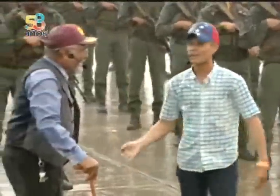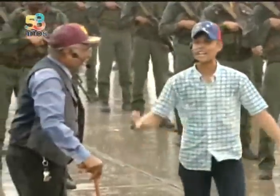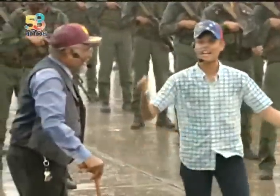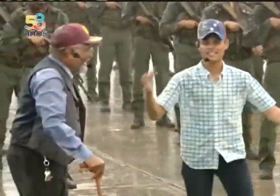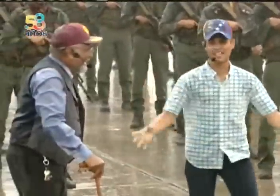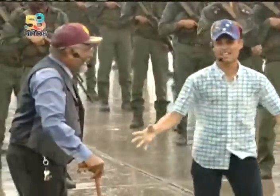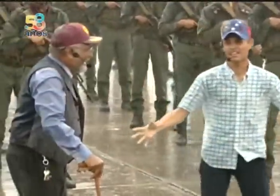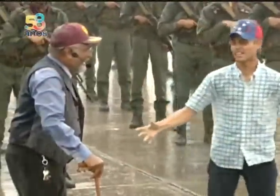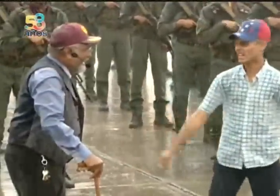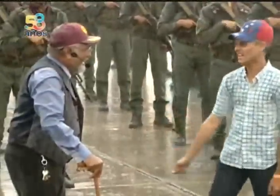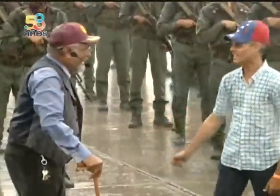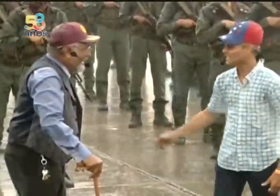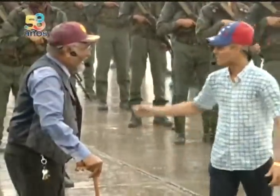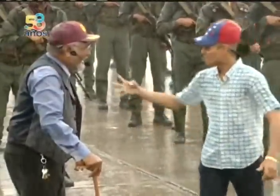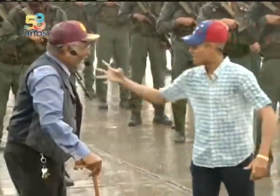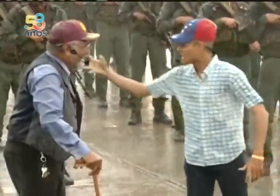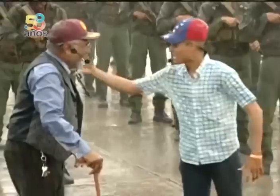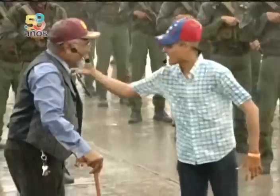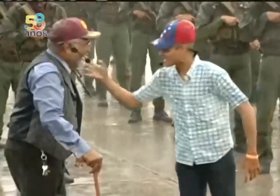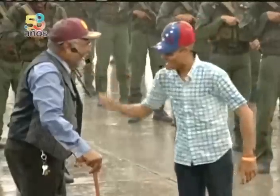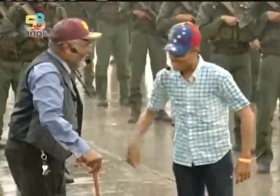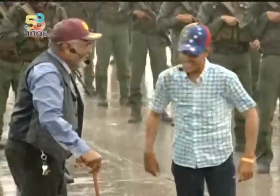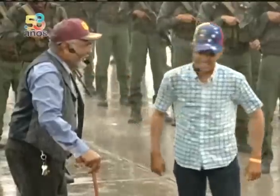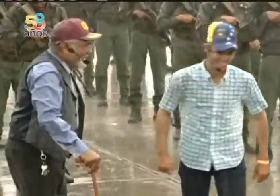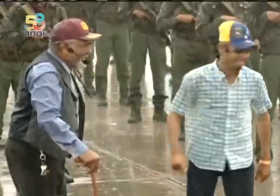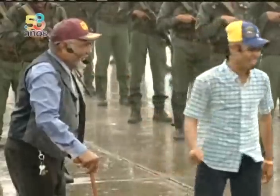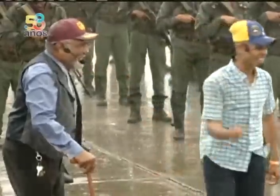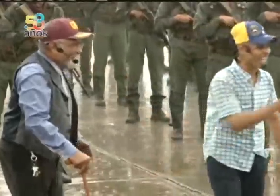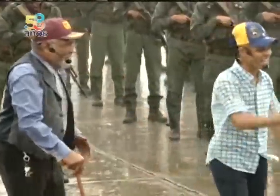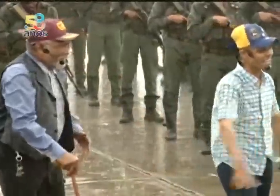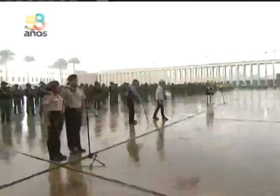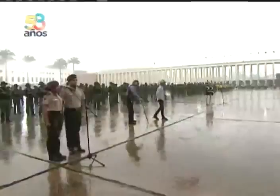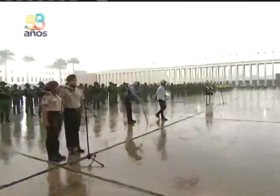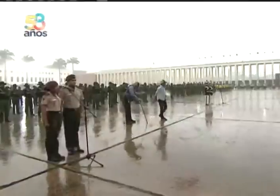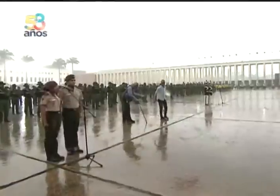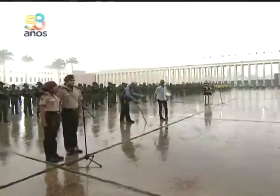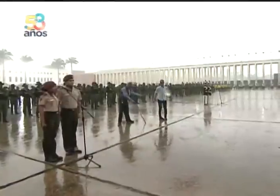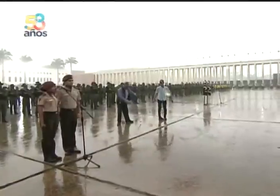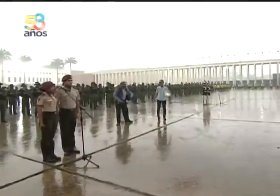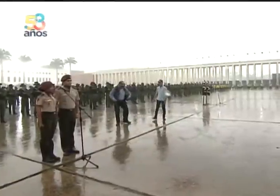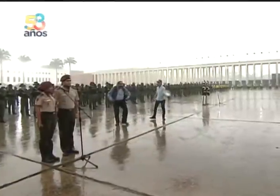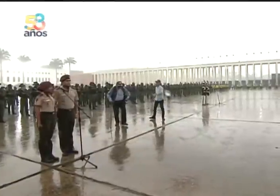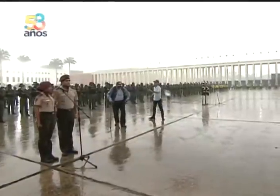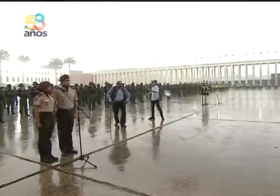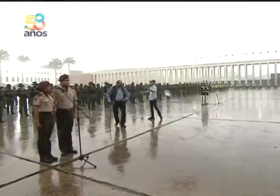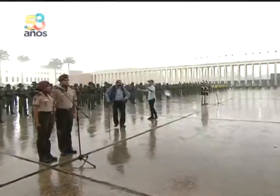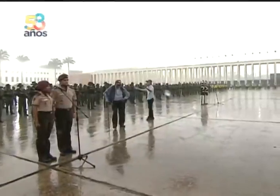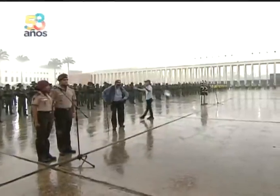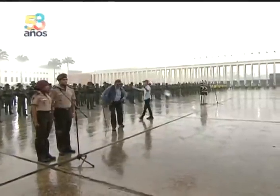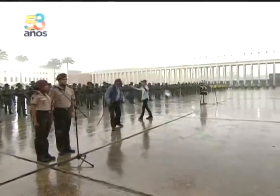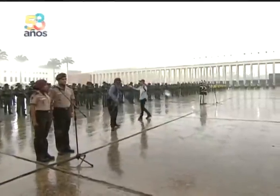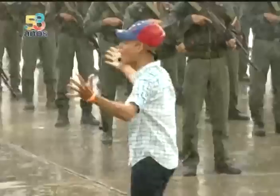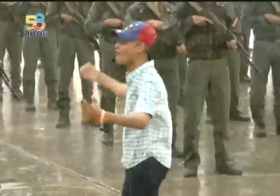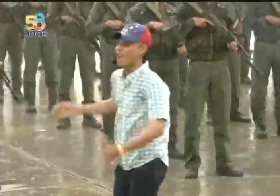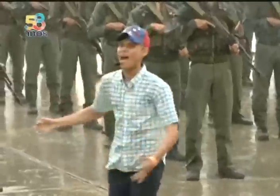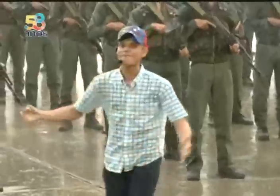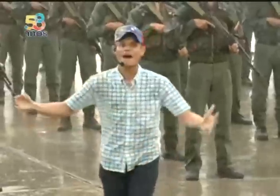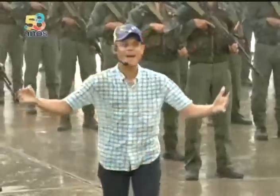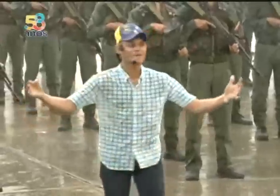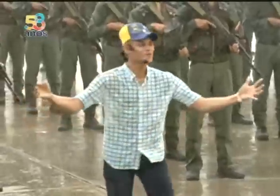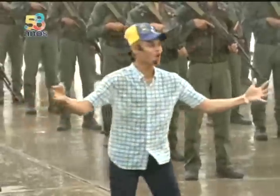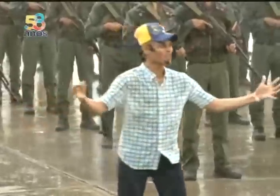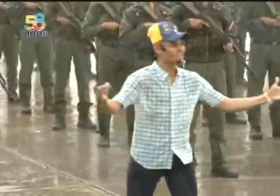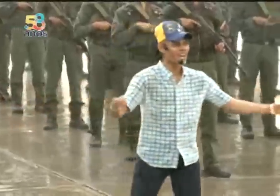viejo, renacer. Y de las seis líneas estratégicas de la patria. Claro. Y por si fuera poco,